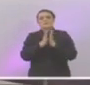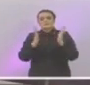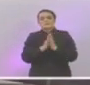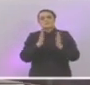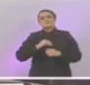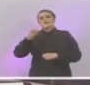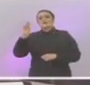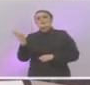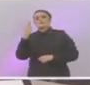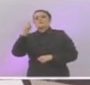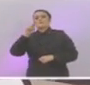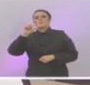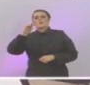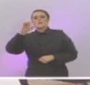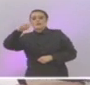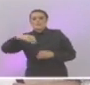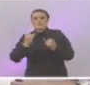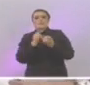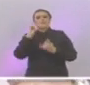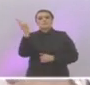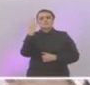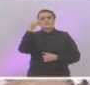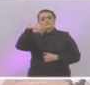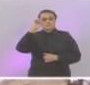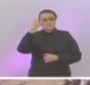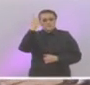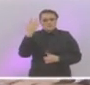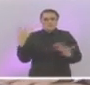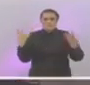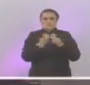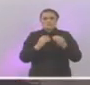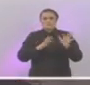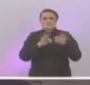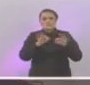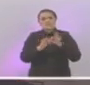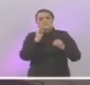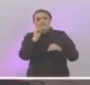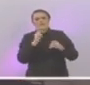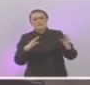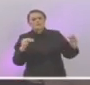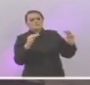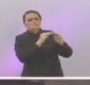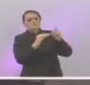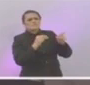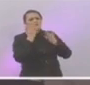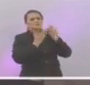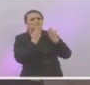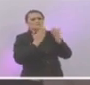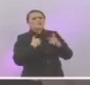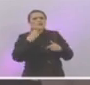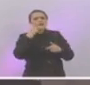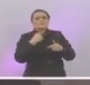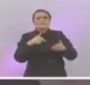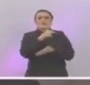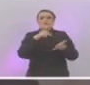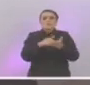de la UNAM y la Universidad Autónoma de San Luis Potosí, en la elaboración de los estudios que justificarán técnicamente las